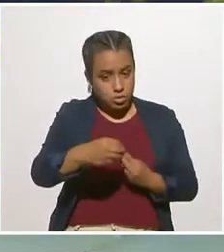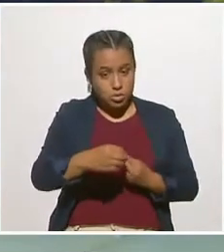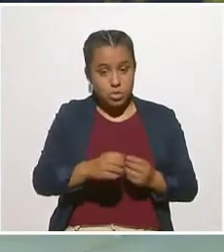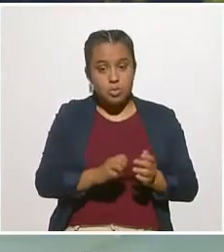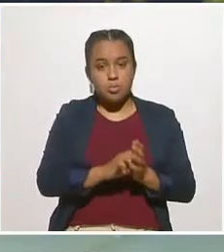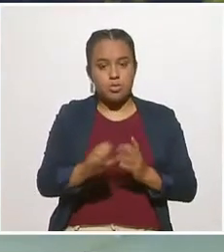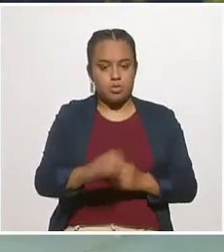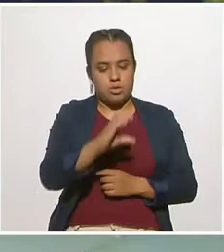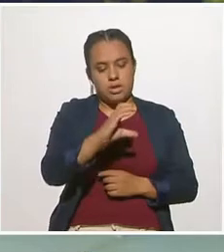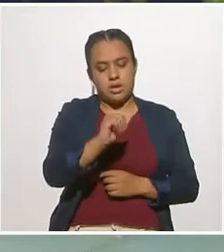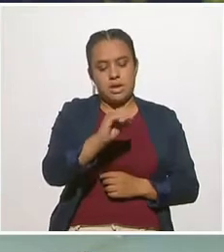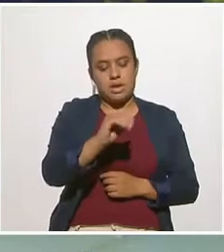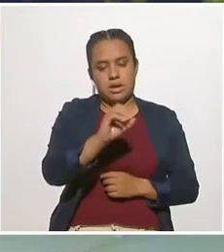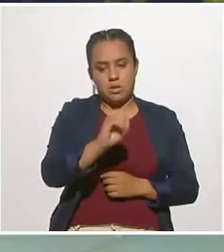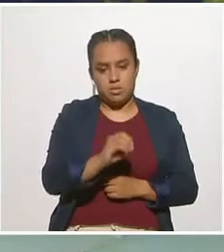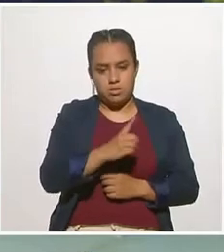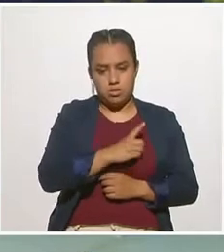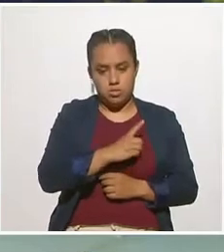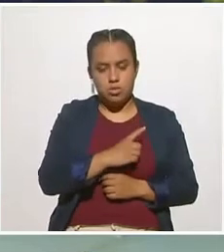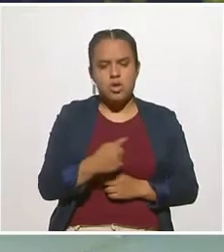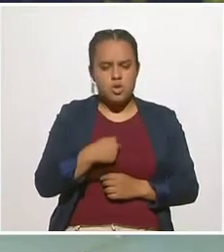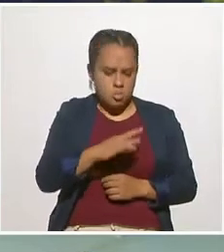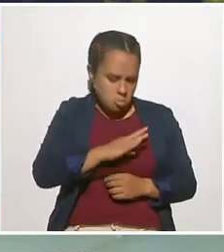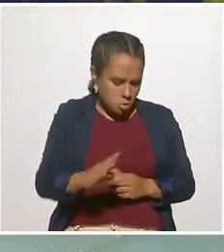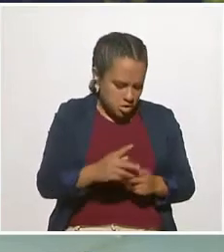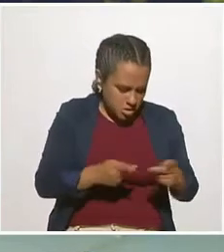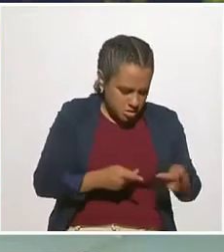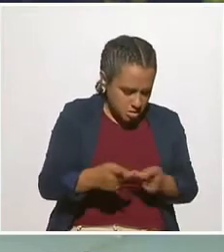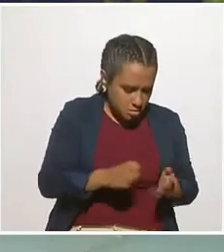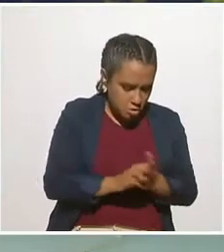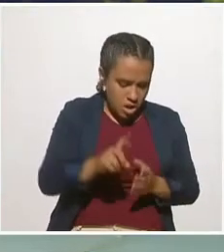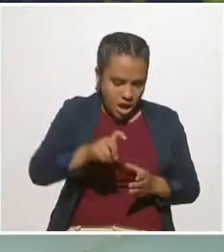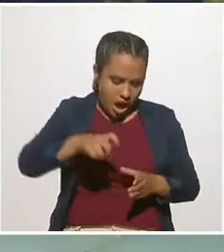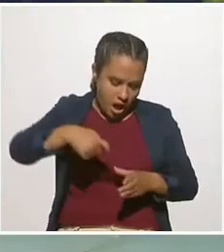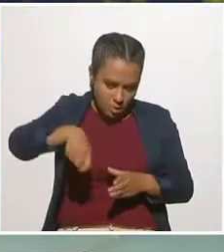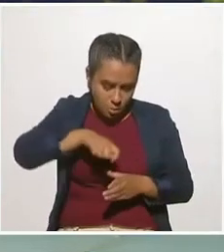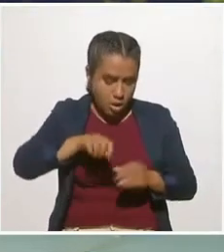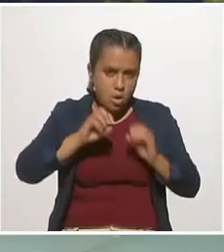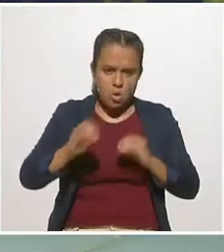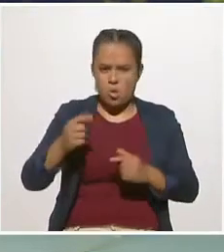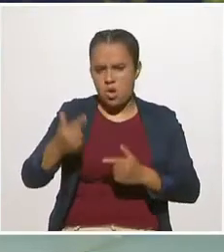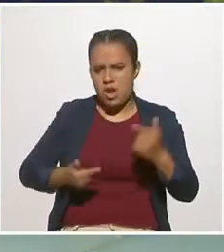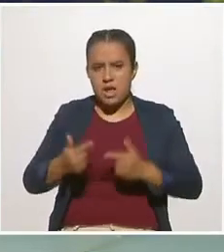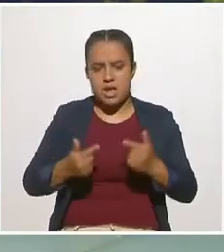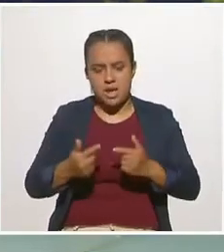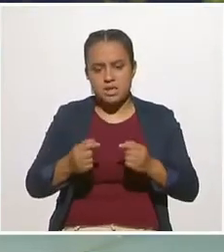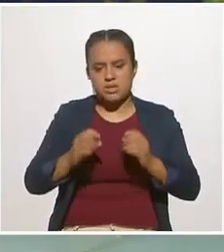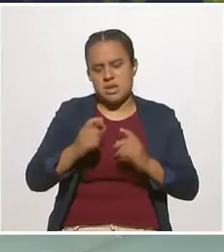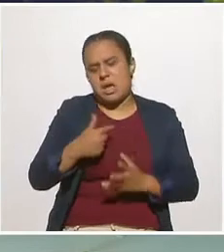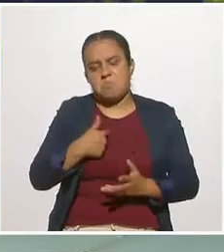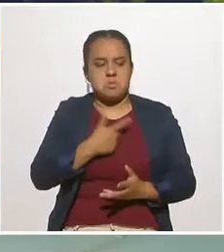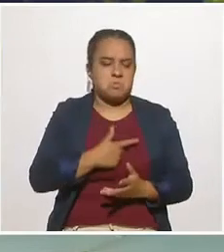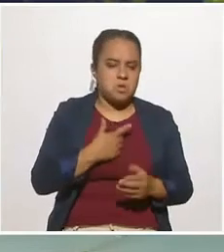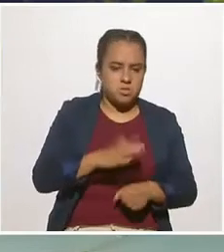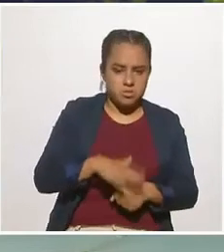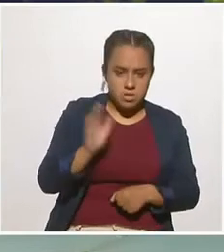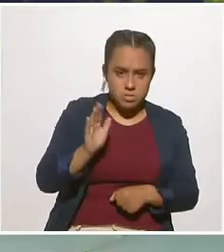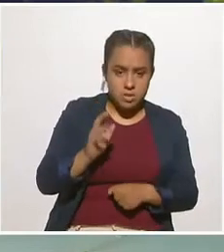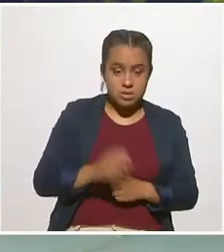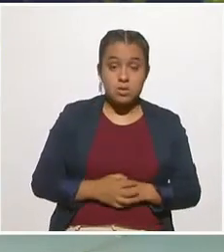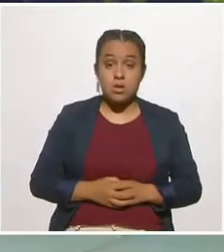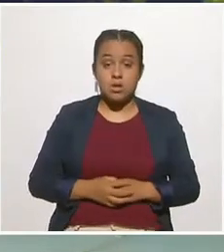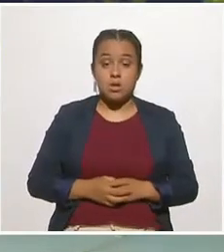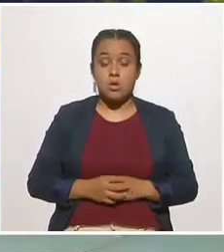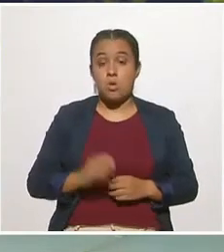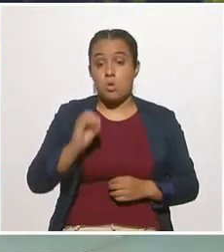y yo puedo hacer unas preparaciones, ya sea en agua o ya sea en leche, la que yo tolero, la que a mí me gusta. Puedo hacer una preparación con